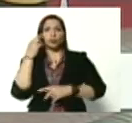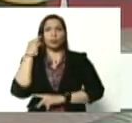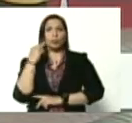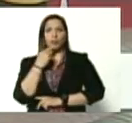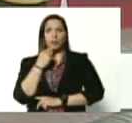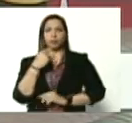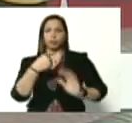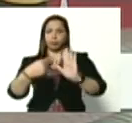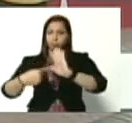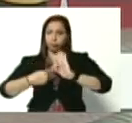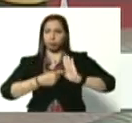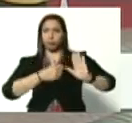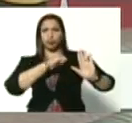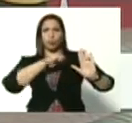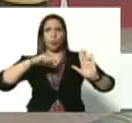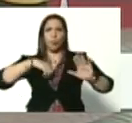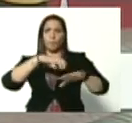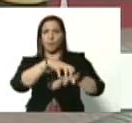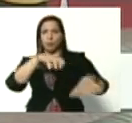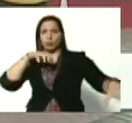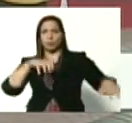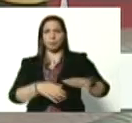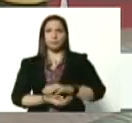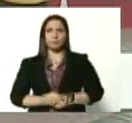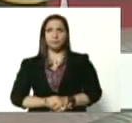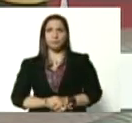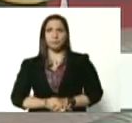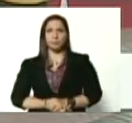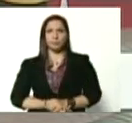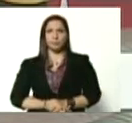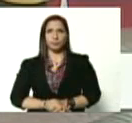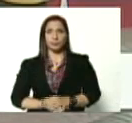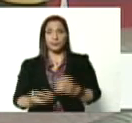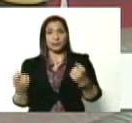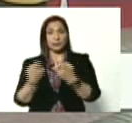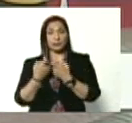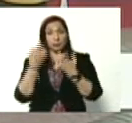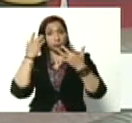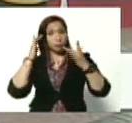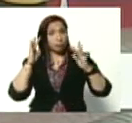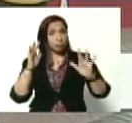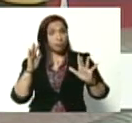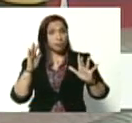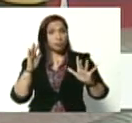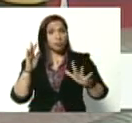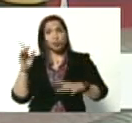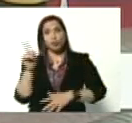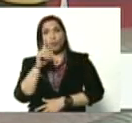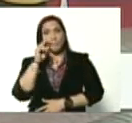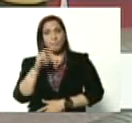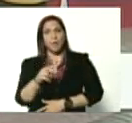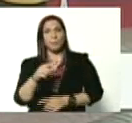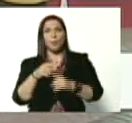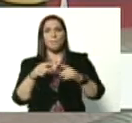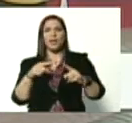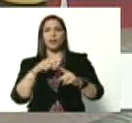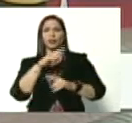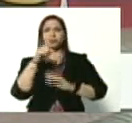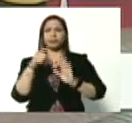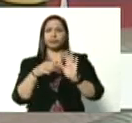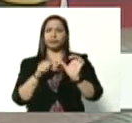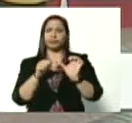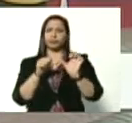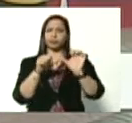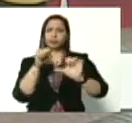demostramos que somos mayoría la guerra es aparentemente invisible pero total y prolongada